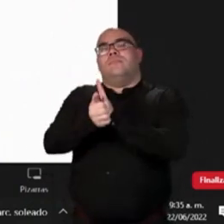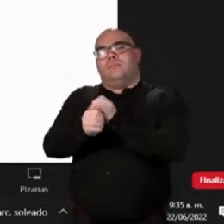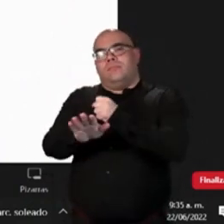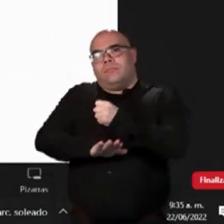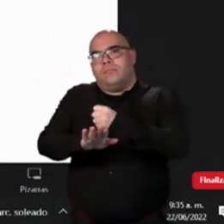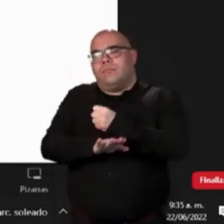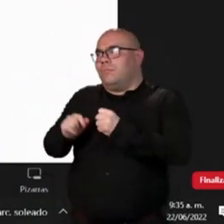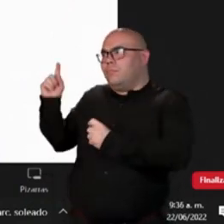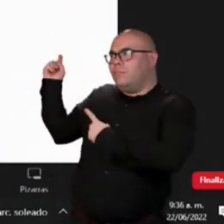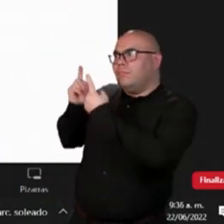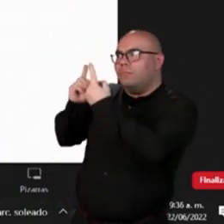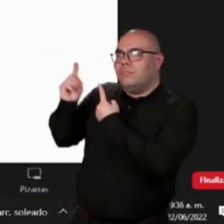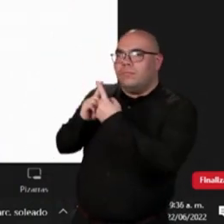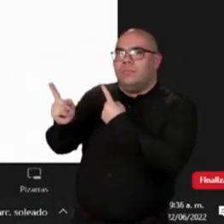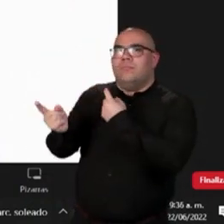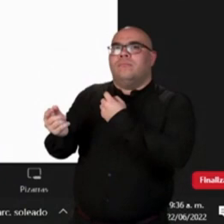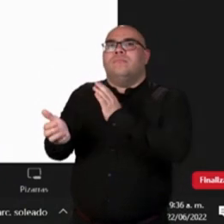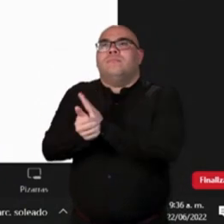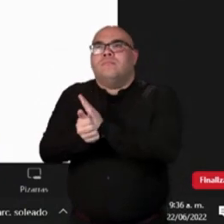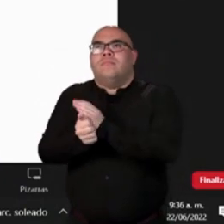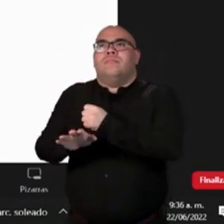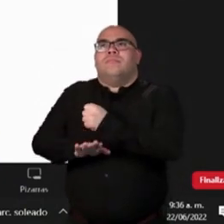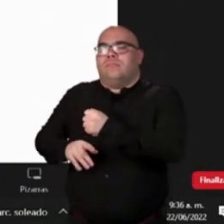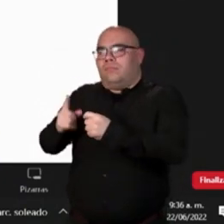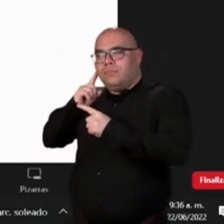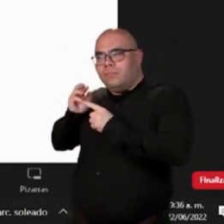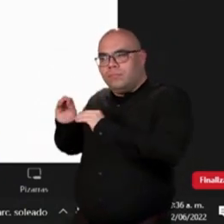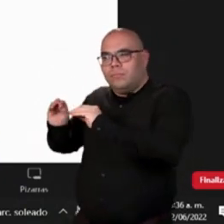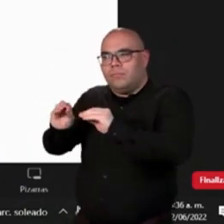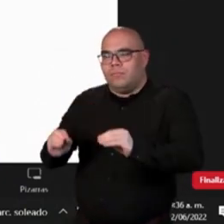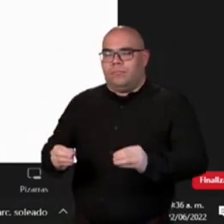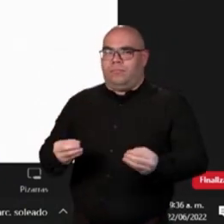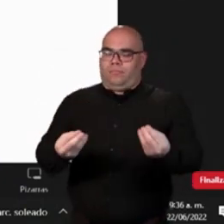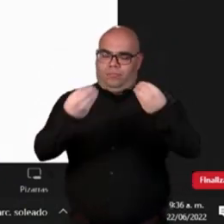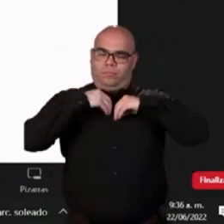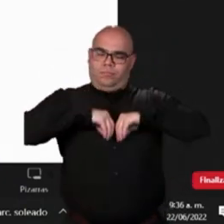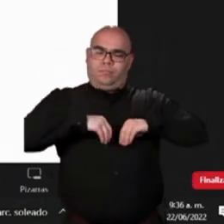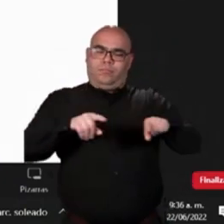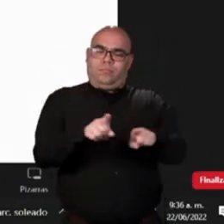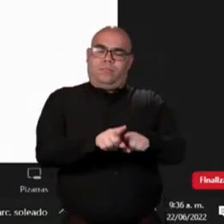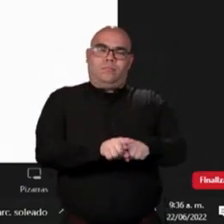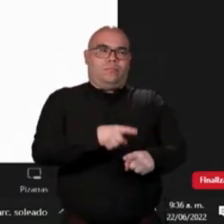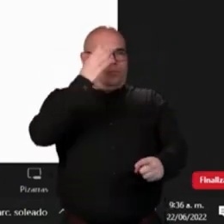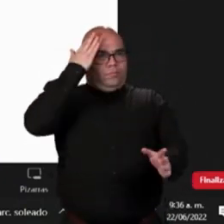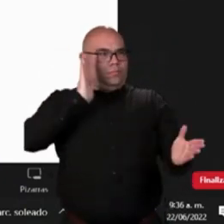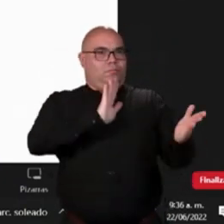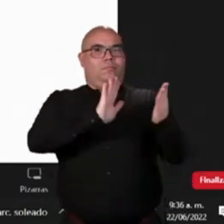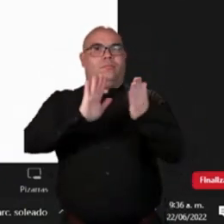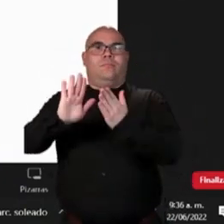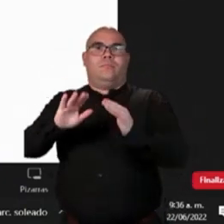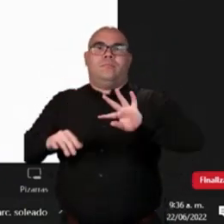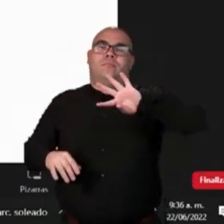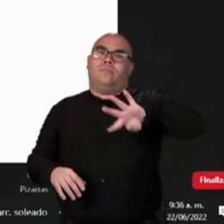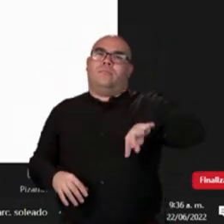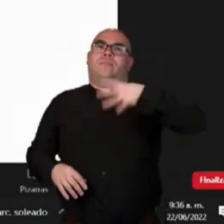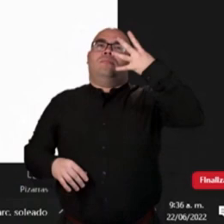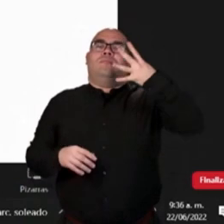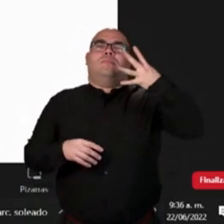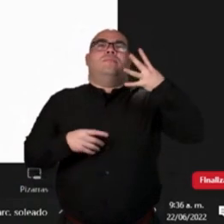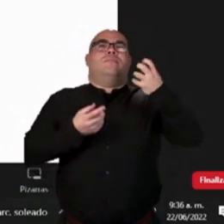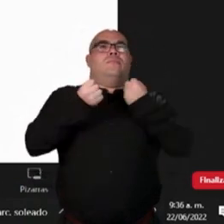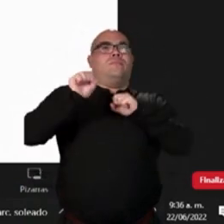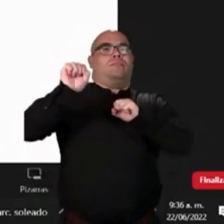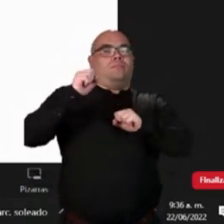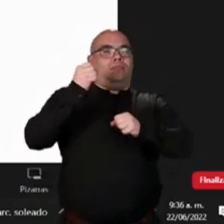que, con las que tenemos que dotar a nuestros egresados para que puedan hacer frente a esta cuarta revolución industrial y